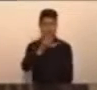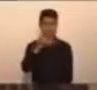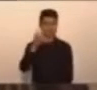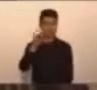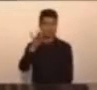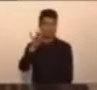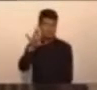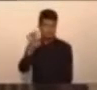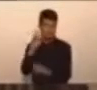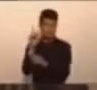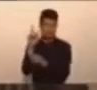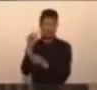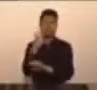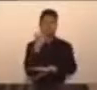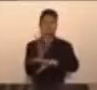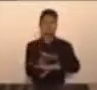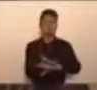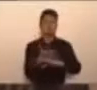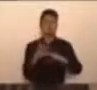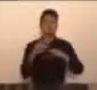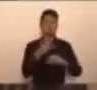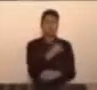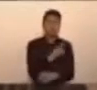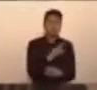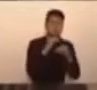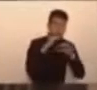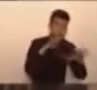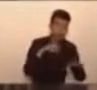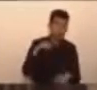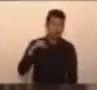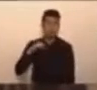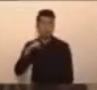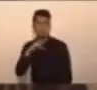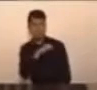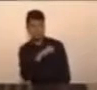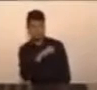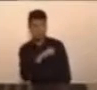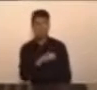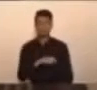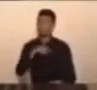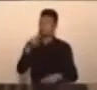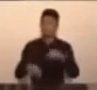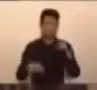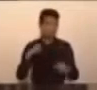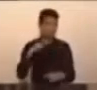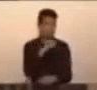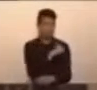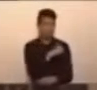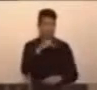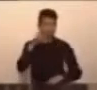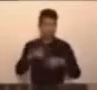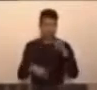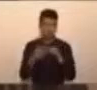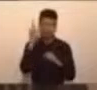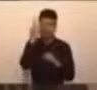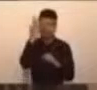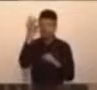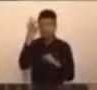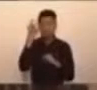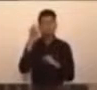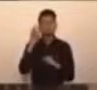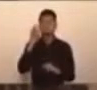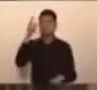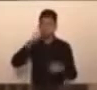pidiendo que se ampliara a universidades públicas y privadas. Eso no es posible, ¿por qué? Porque